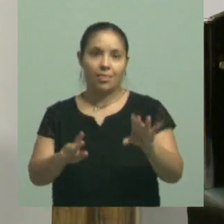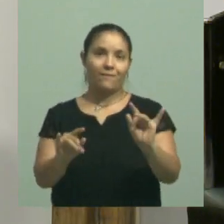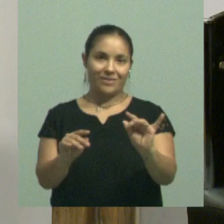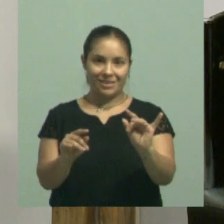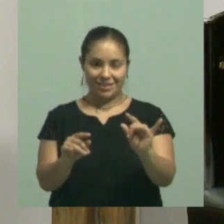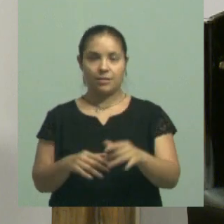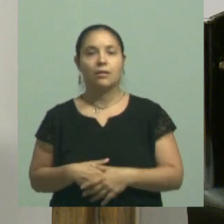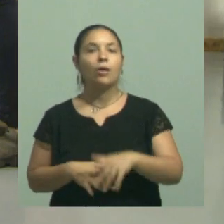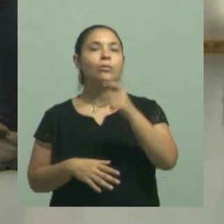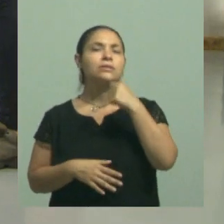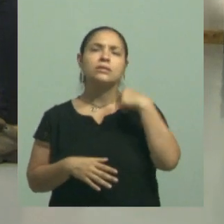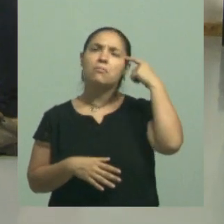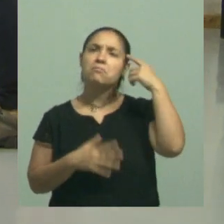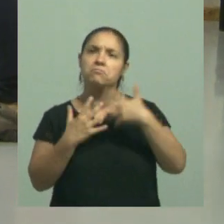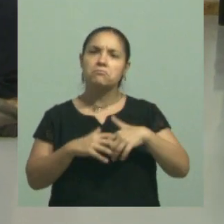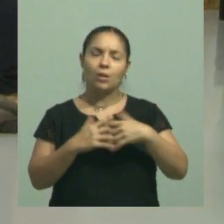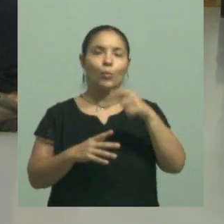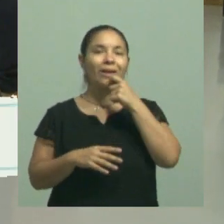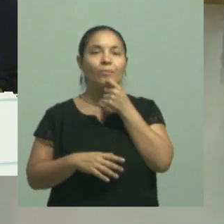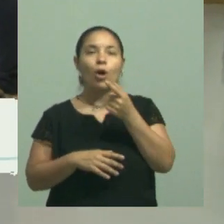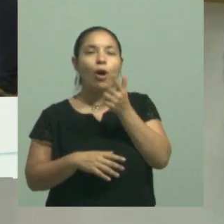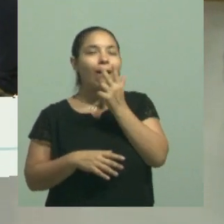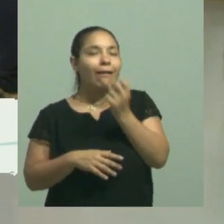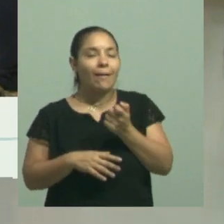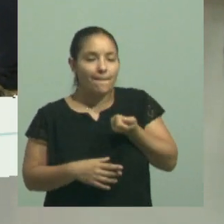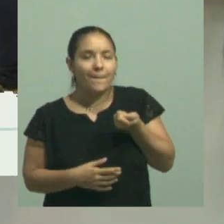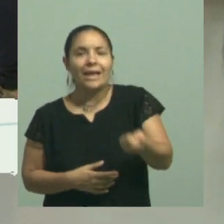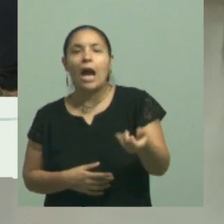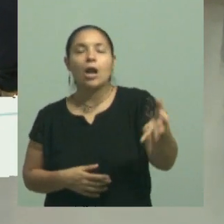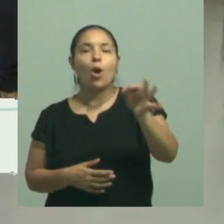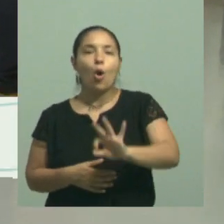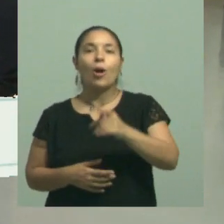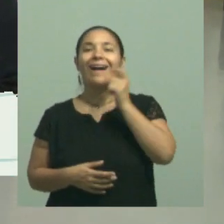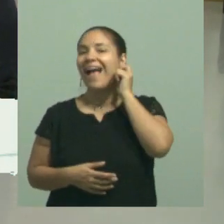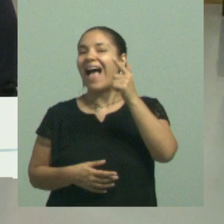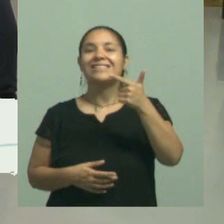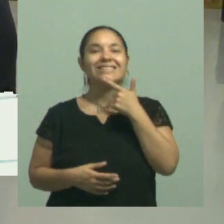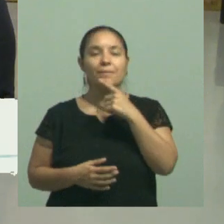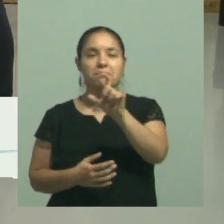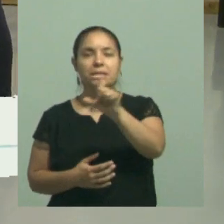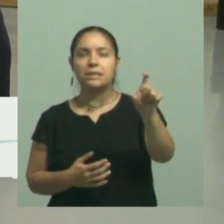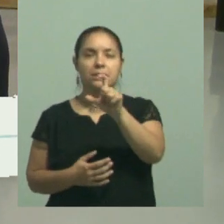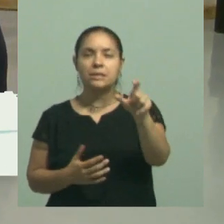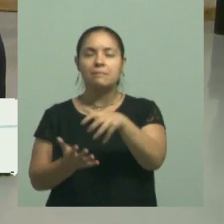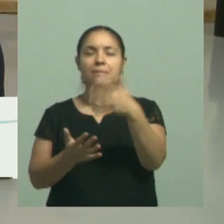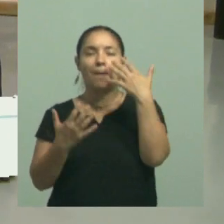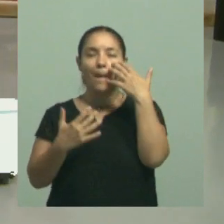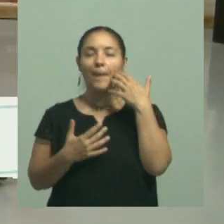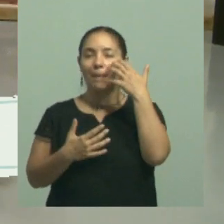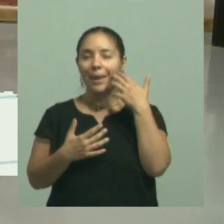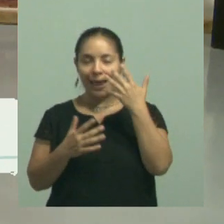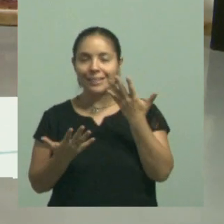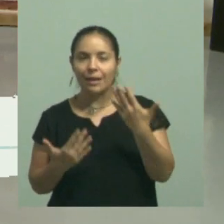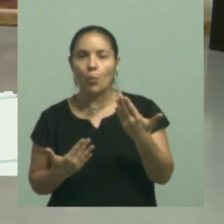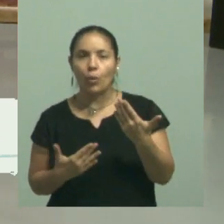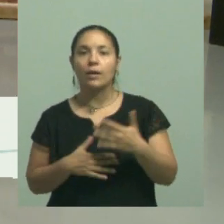comprarte una picana o usar el famoso gas pimienta. ¿Eso lo mismo tiene posibilidad, por ejemplo, rocías el gas pimienta